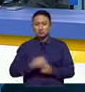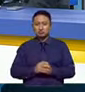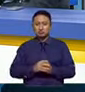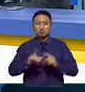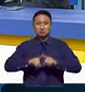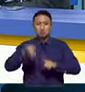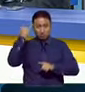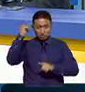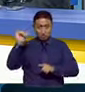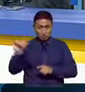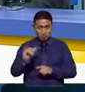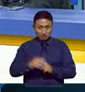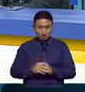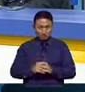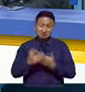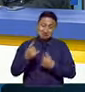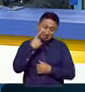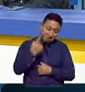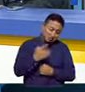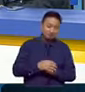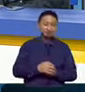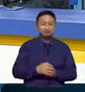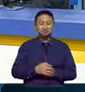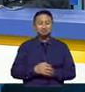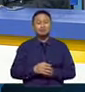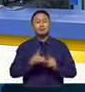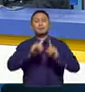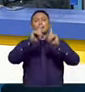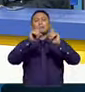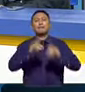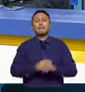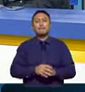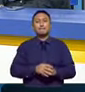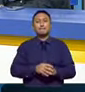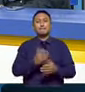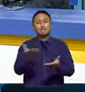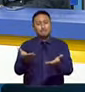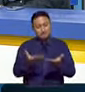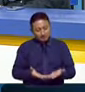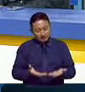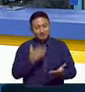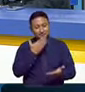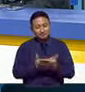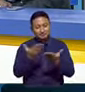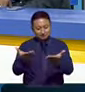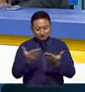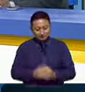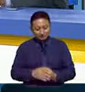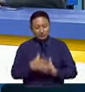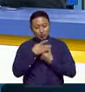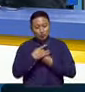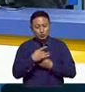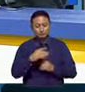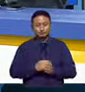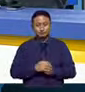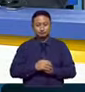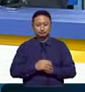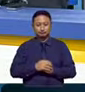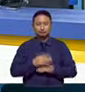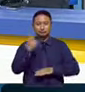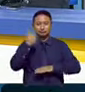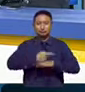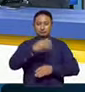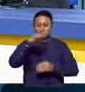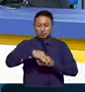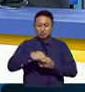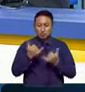van a decir esta noche, así es que lo vamos a comprobar. ¿Cómo has visto, Jorge? Bienvenido, gracias por estar aquí, un gusto. Esta jornada electoral